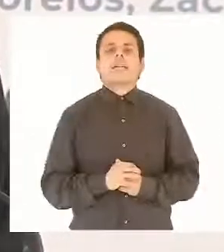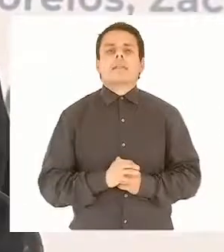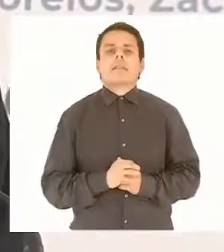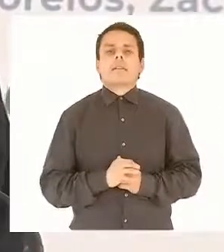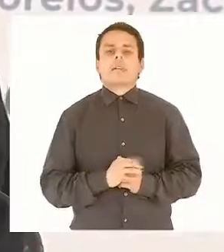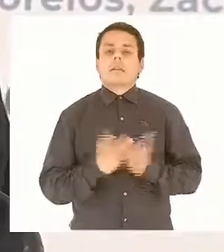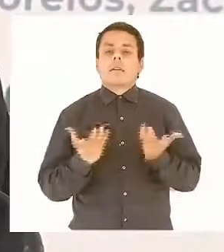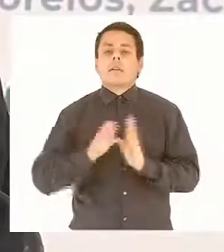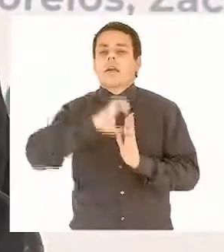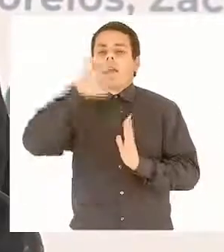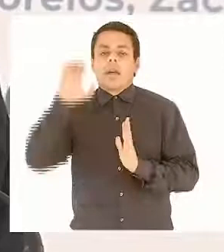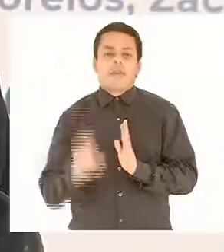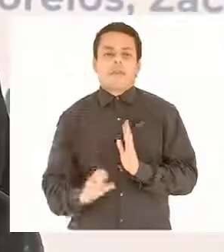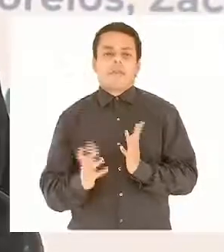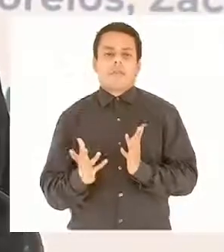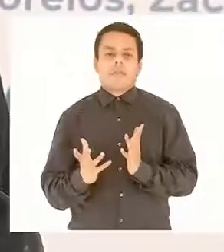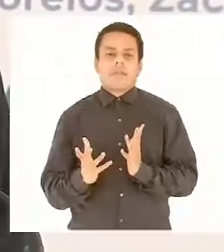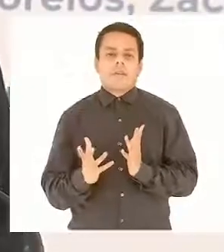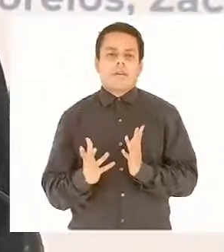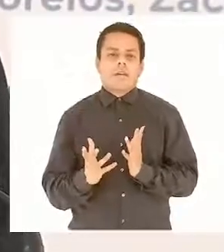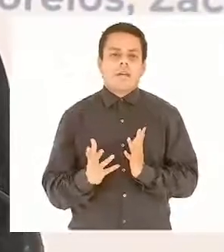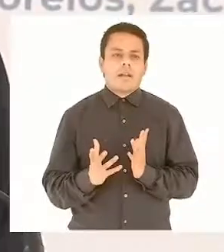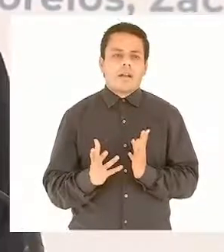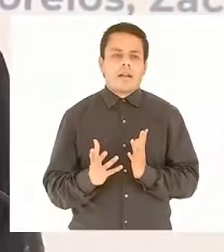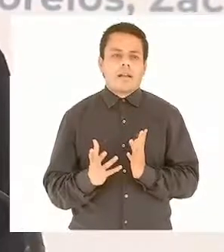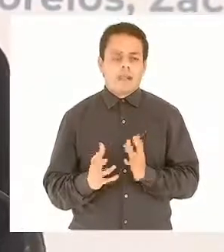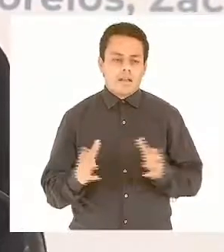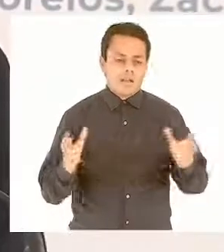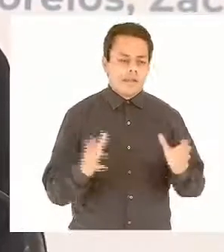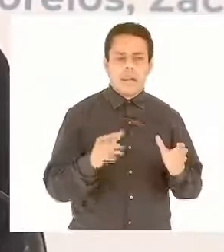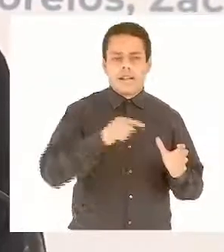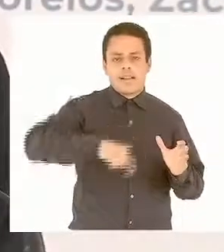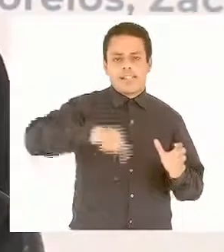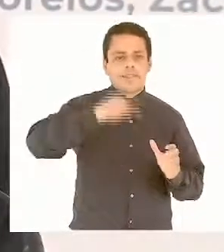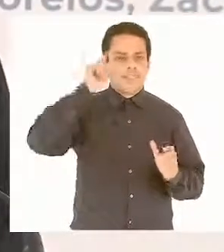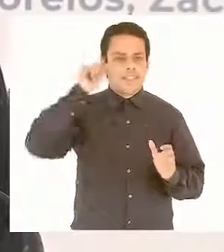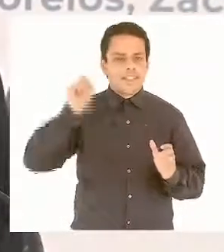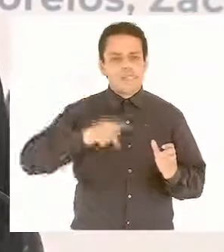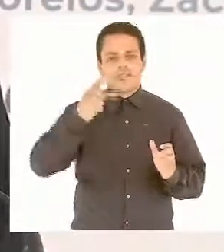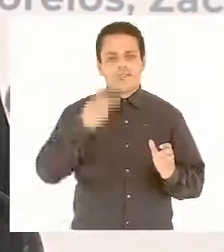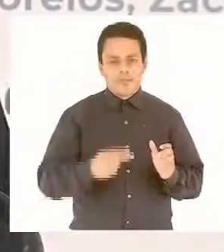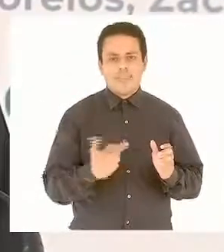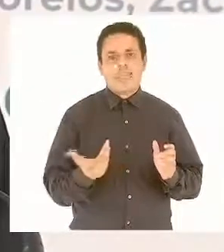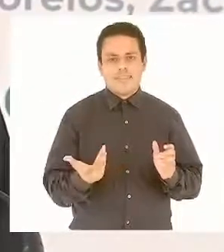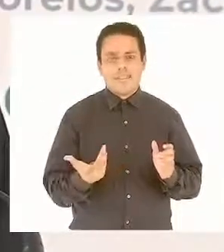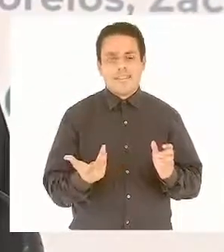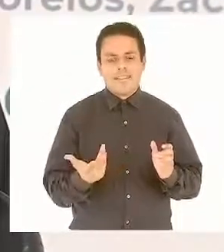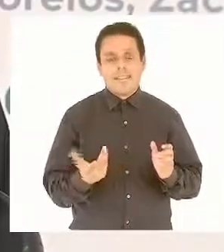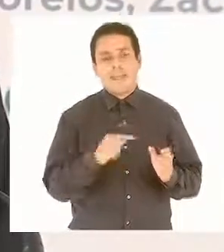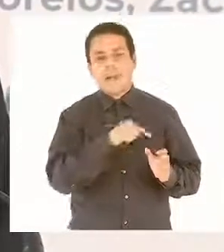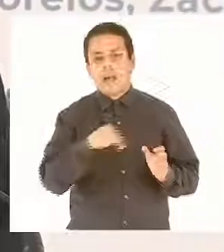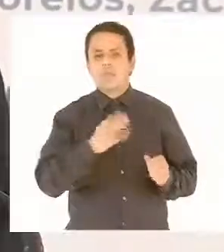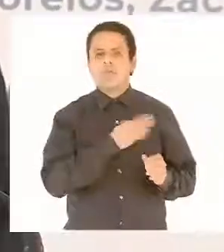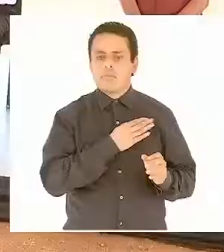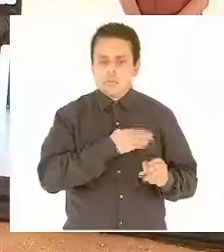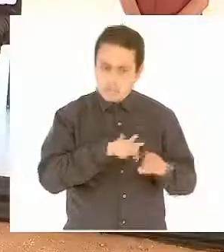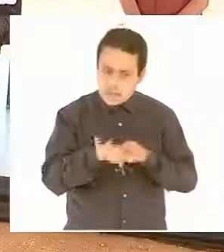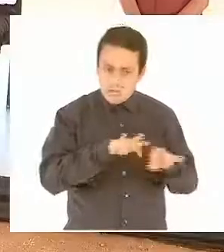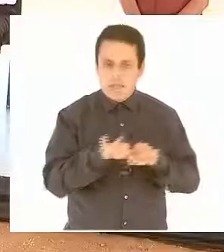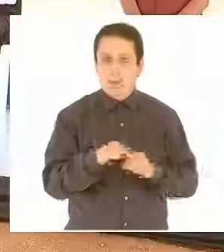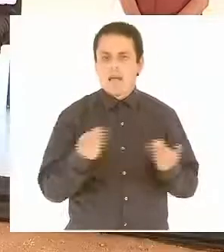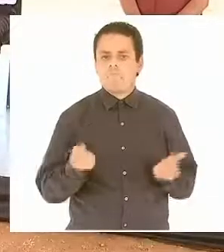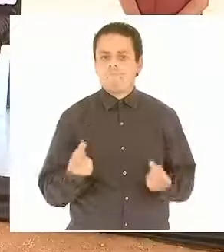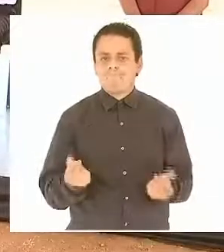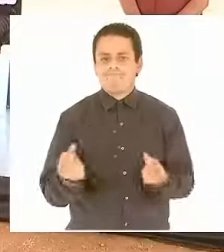ejemplo es lo que hace el pueblo zacatecano, que es un pueblo bueno, un pueblo trabajador,